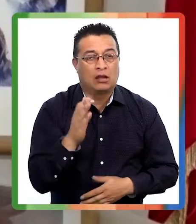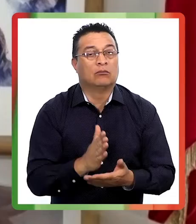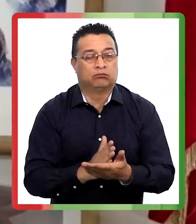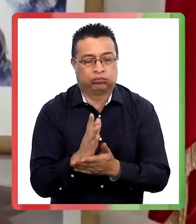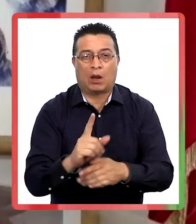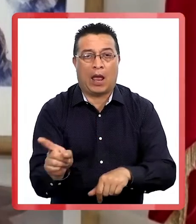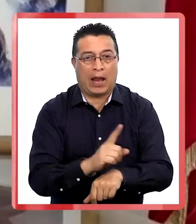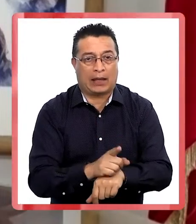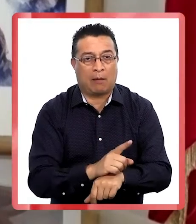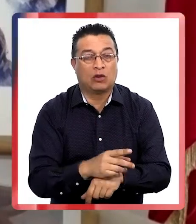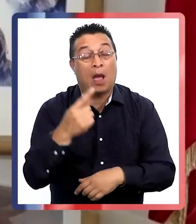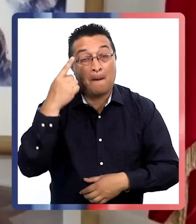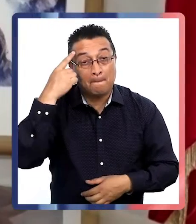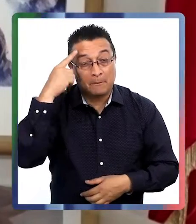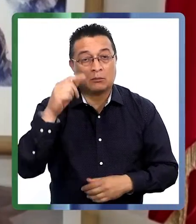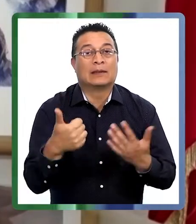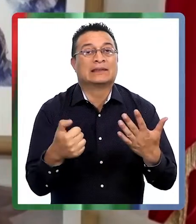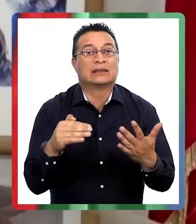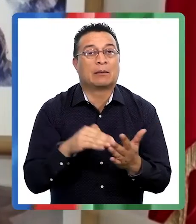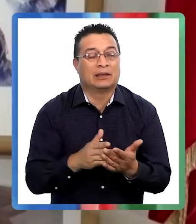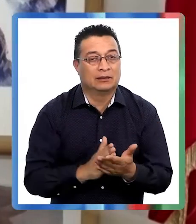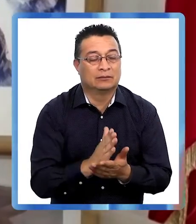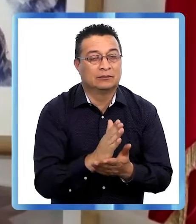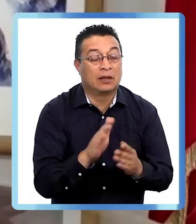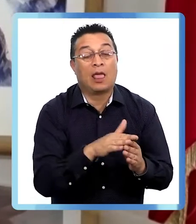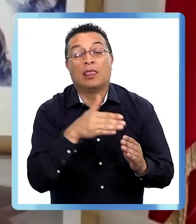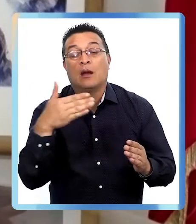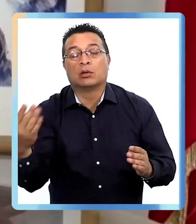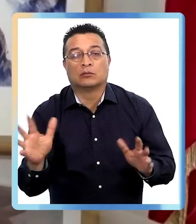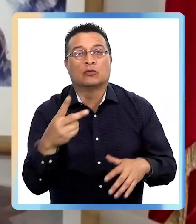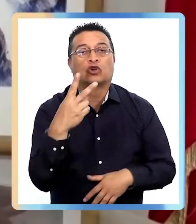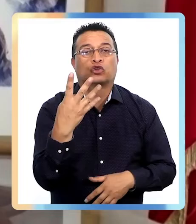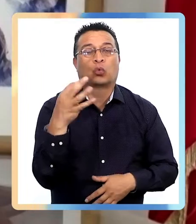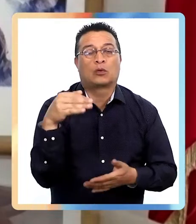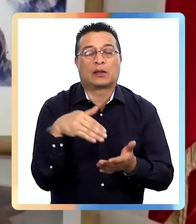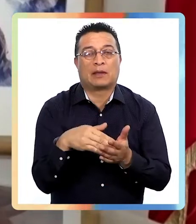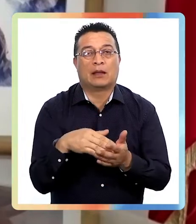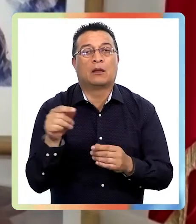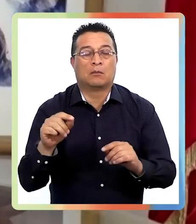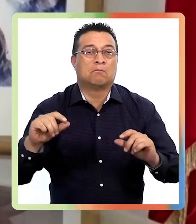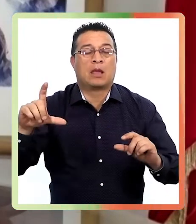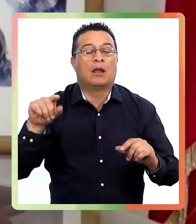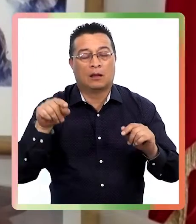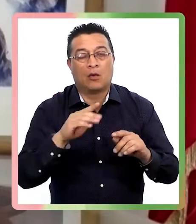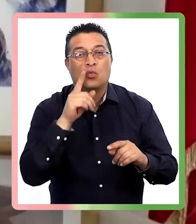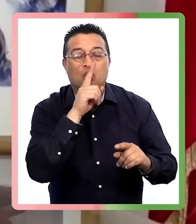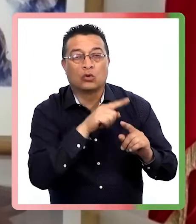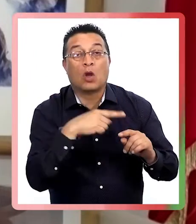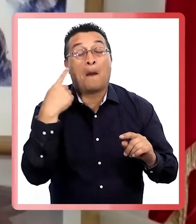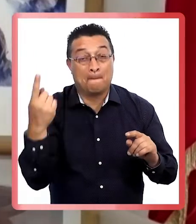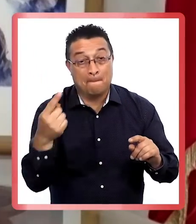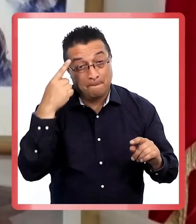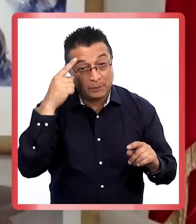partió rápidamente, pero partió en 60.000 pesos y terminó en las cifras promedio de 240.000 que le estoy señalando ahora.